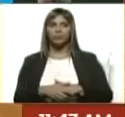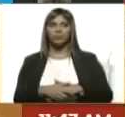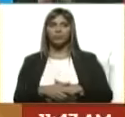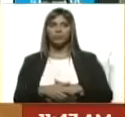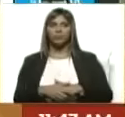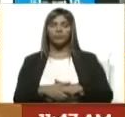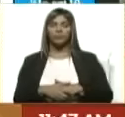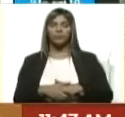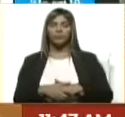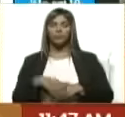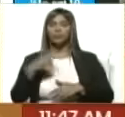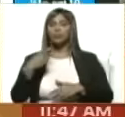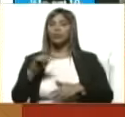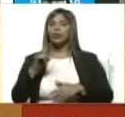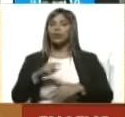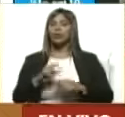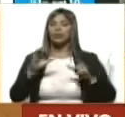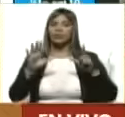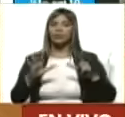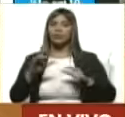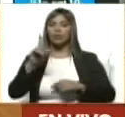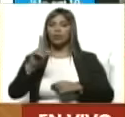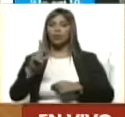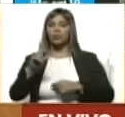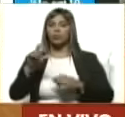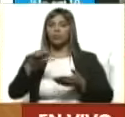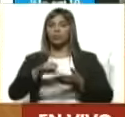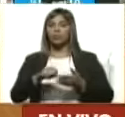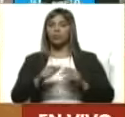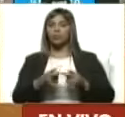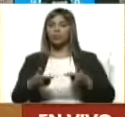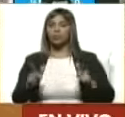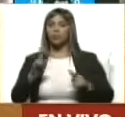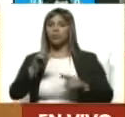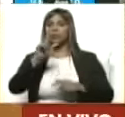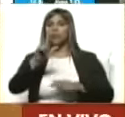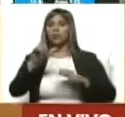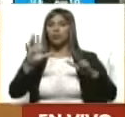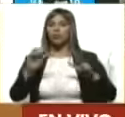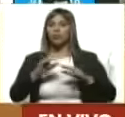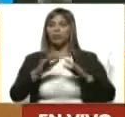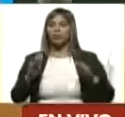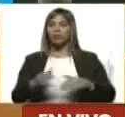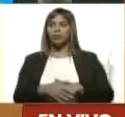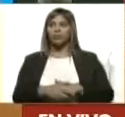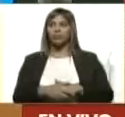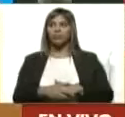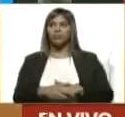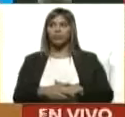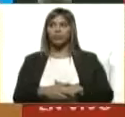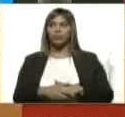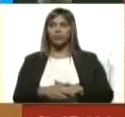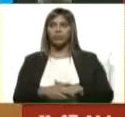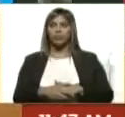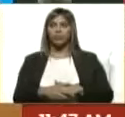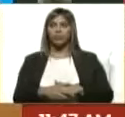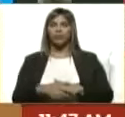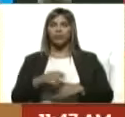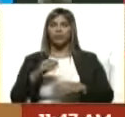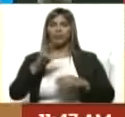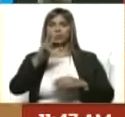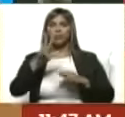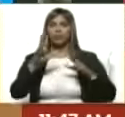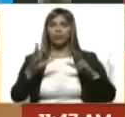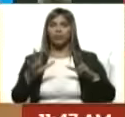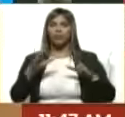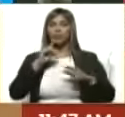Aragua. Tiene 71 centros activos y 180 mesas. Barinas. Tiene 38 centros activos